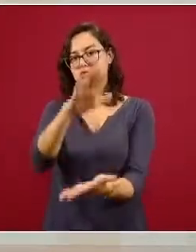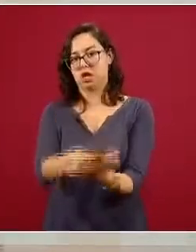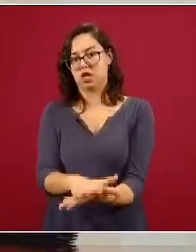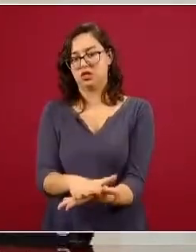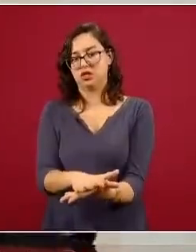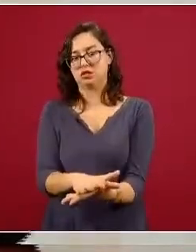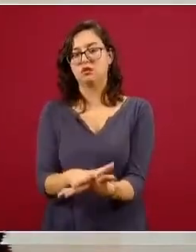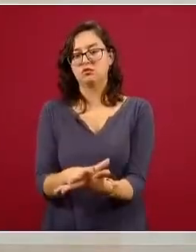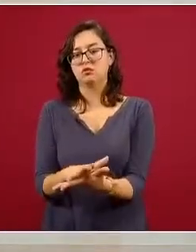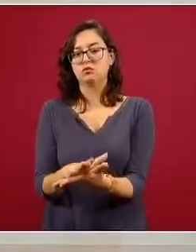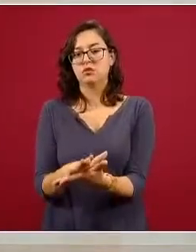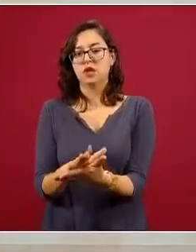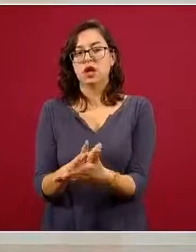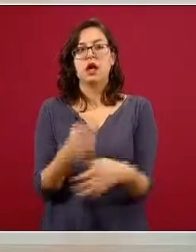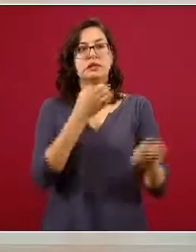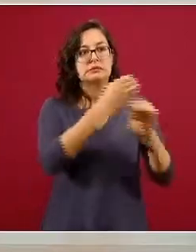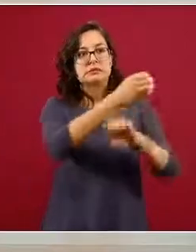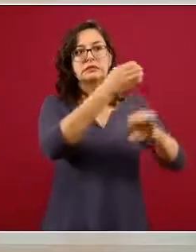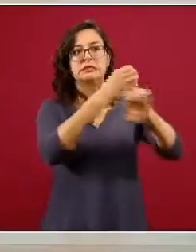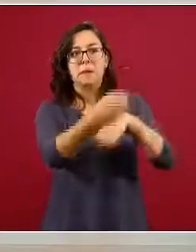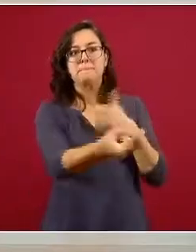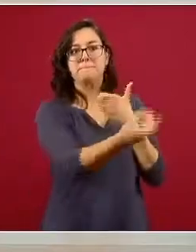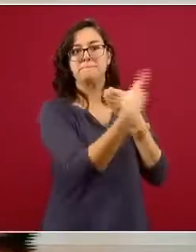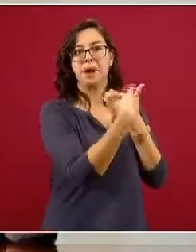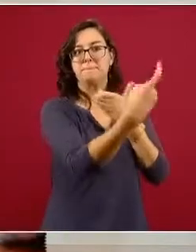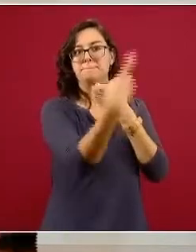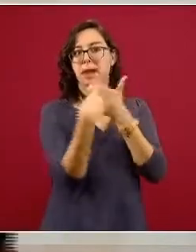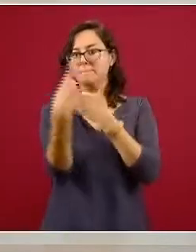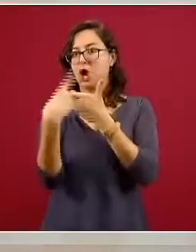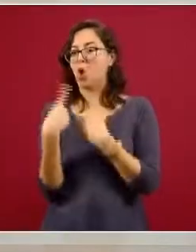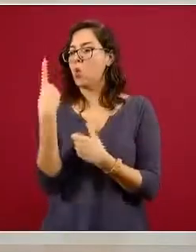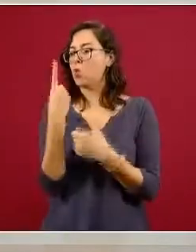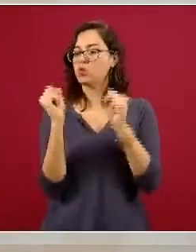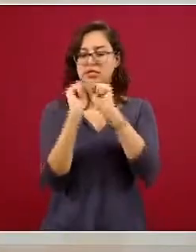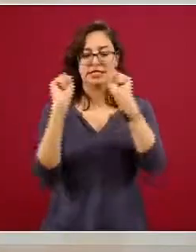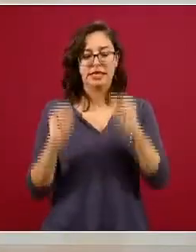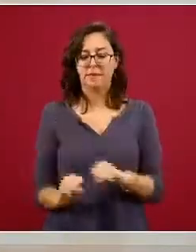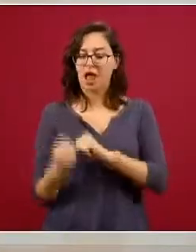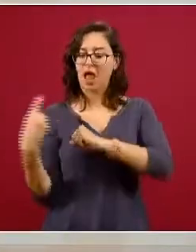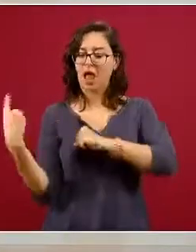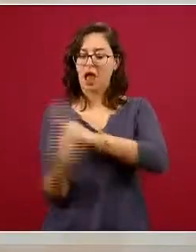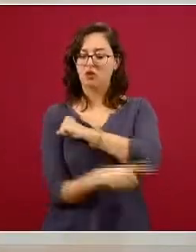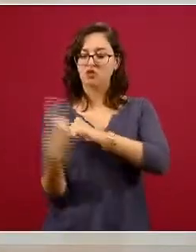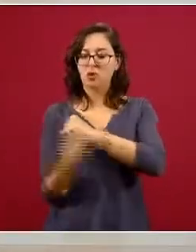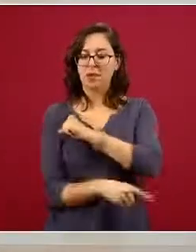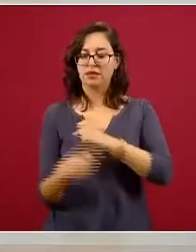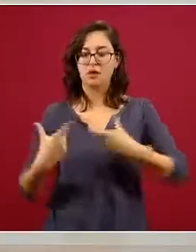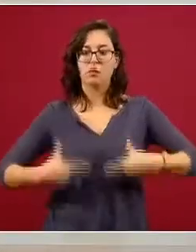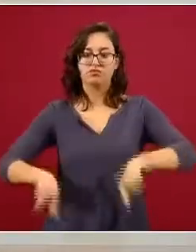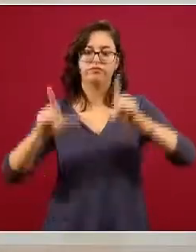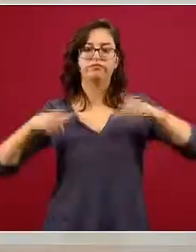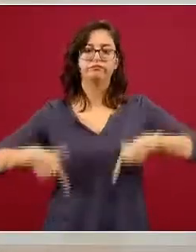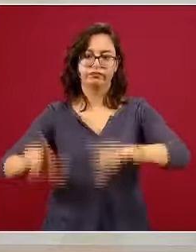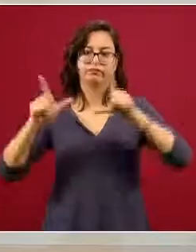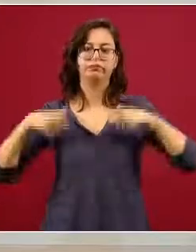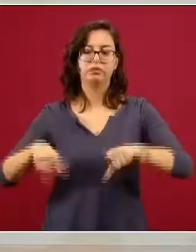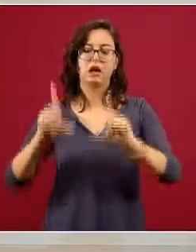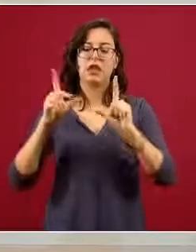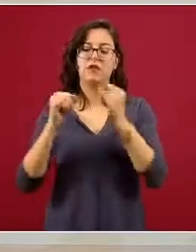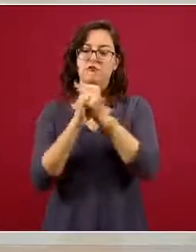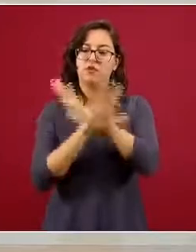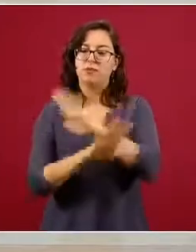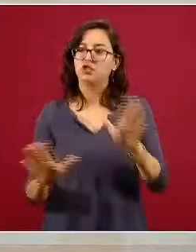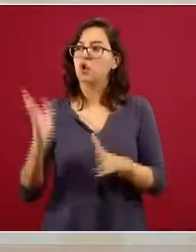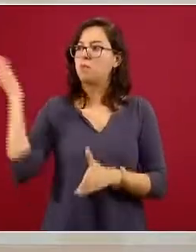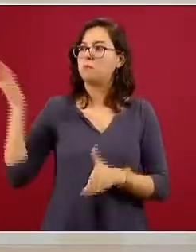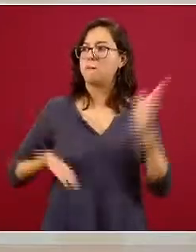ido tratando de incorporar a cada estado a un sistema de información para que automáticamente se cargue la información que viene de cada uno de